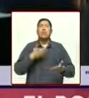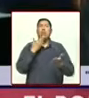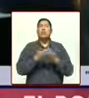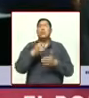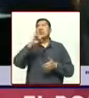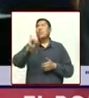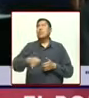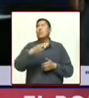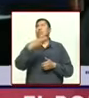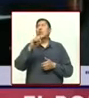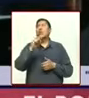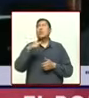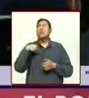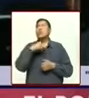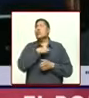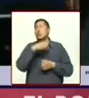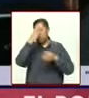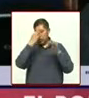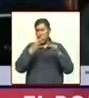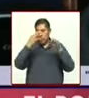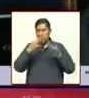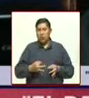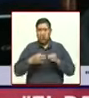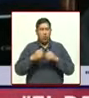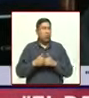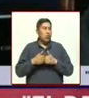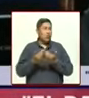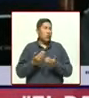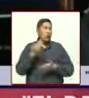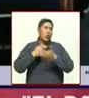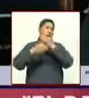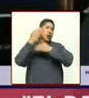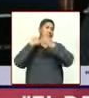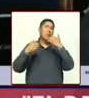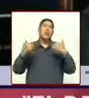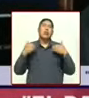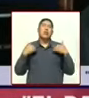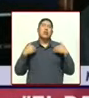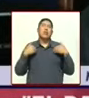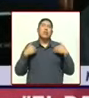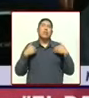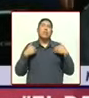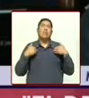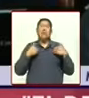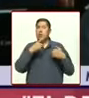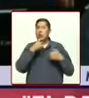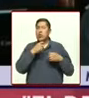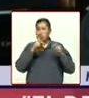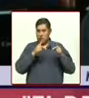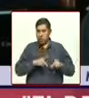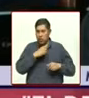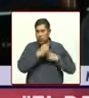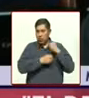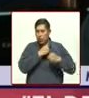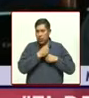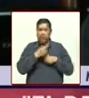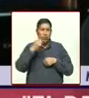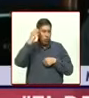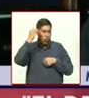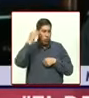Bueno, John, lo primero que debemos establecer es que de acuerdo a los antecedentes que se tiene, la víctima ha señalado que ha